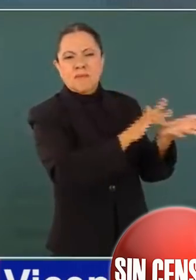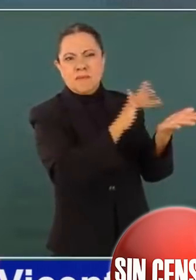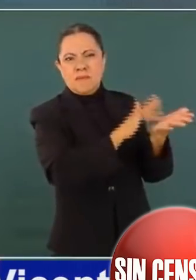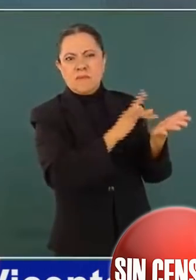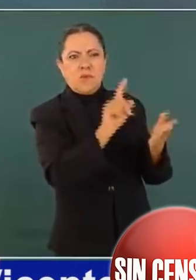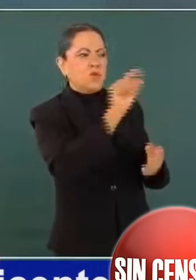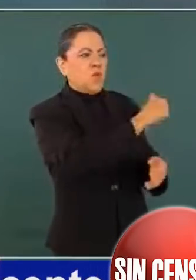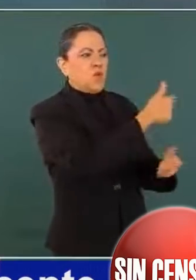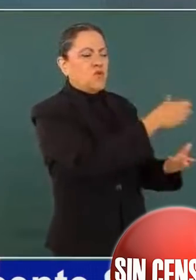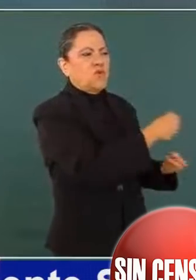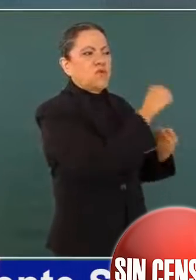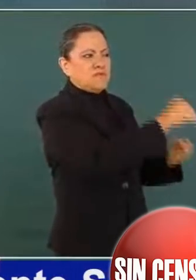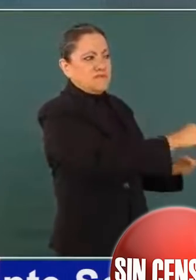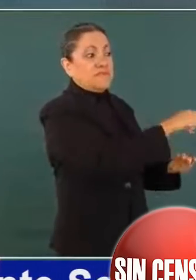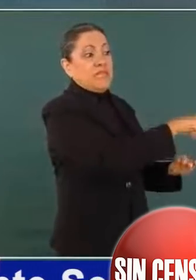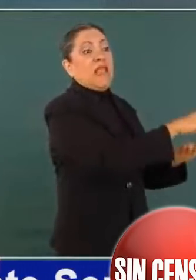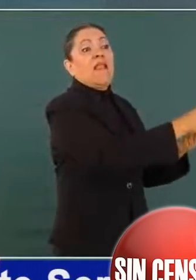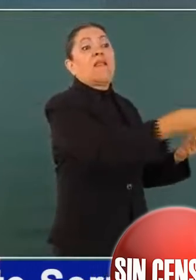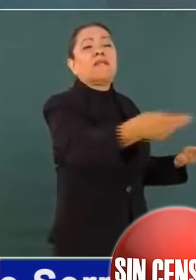con